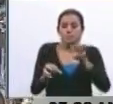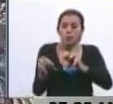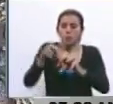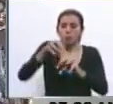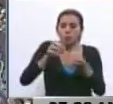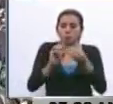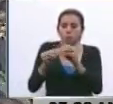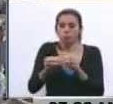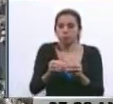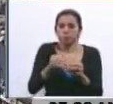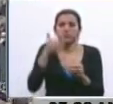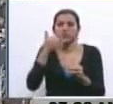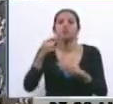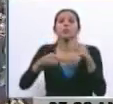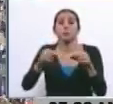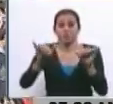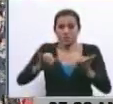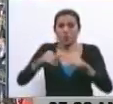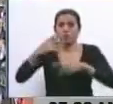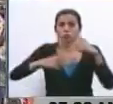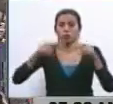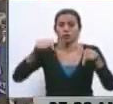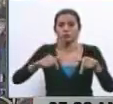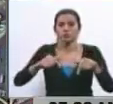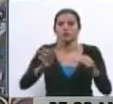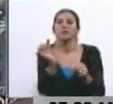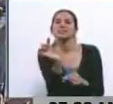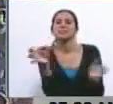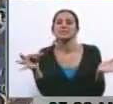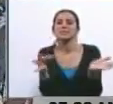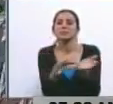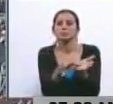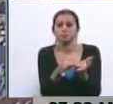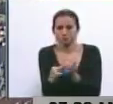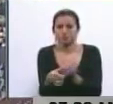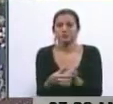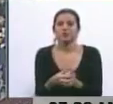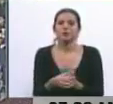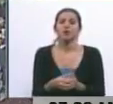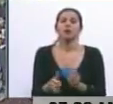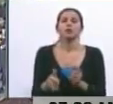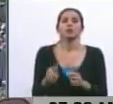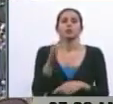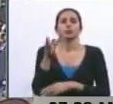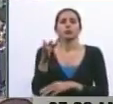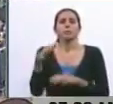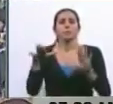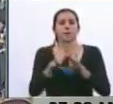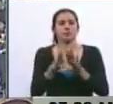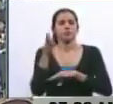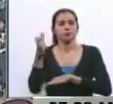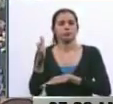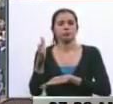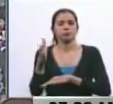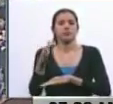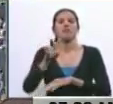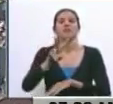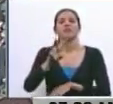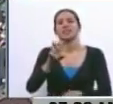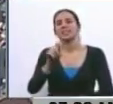luego empezar a producir ya los chips. Bueno, fui el martes, estuvimos en Betelca